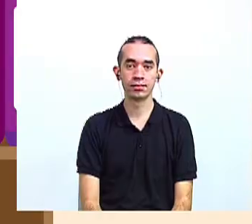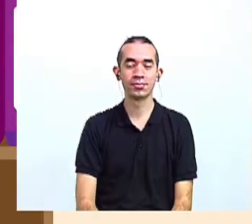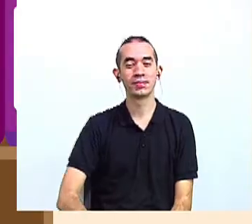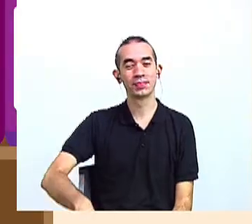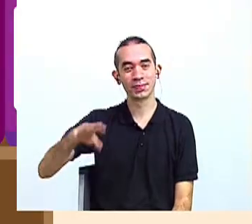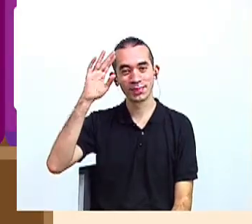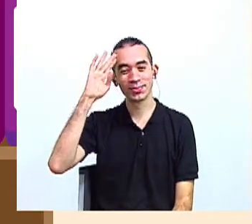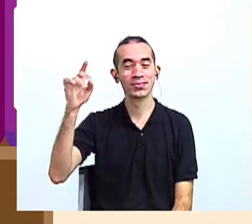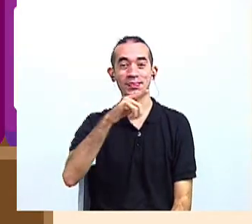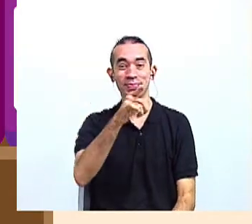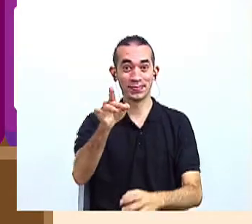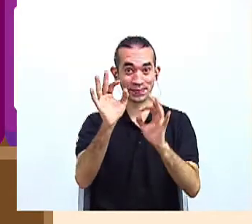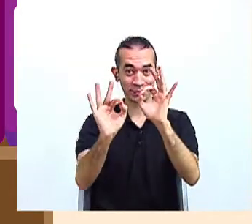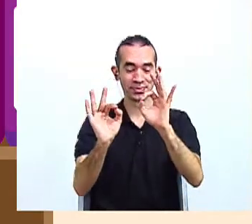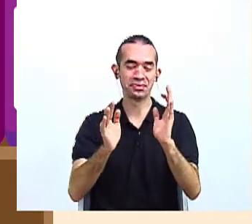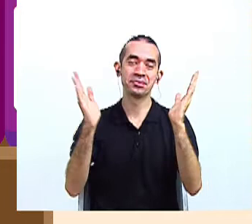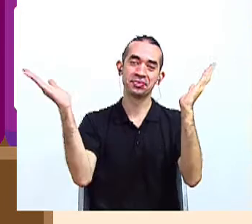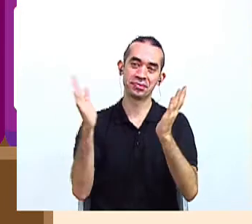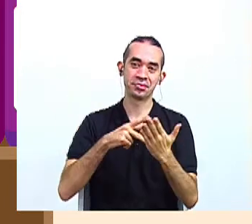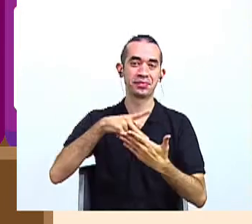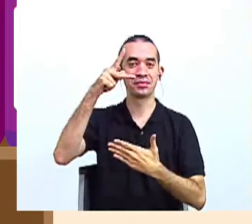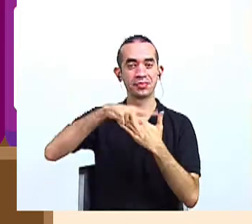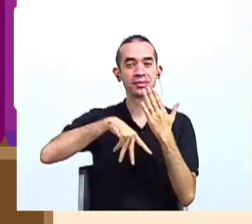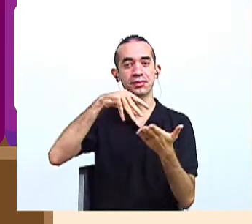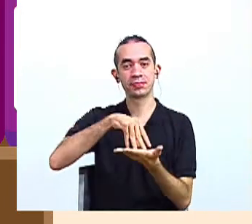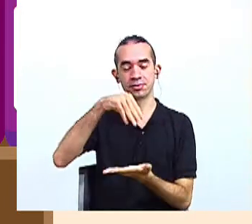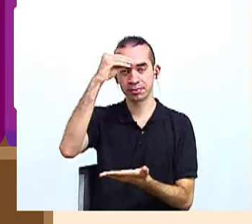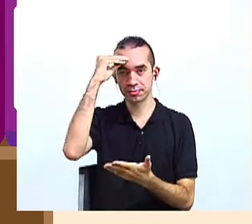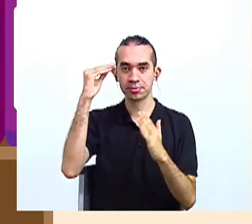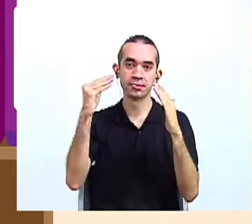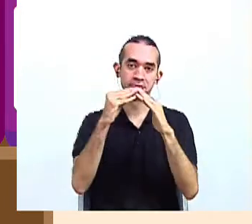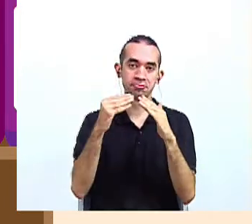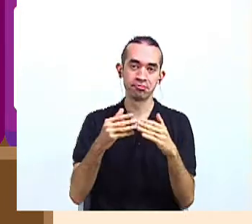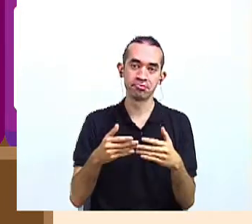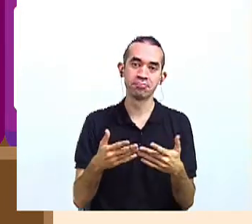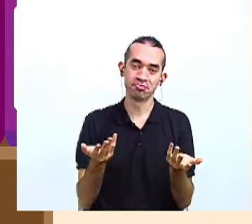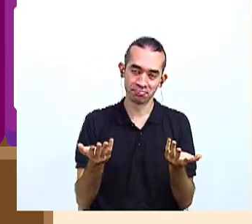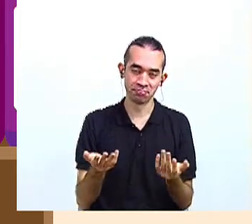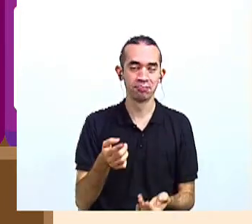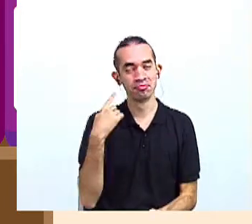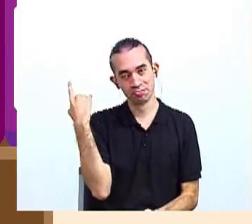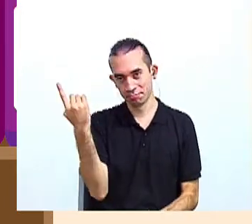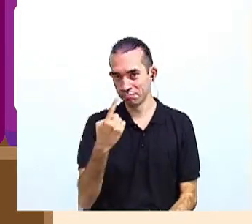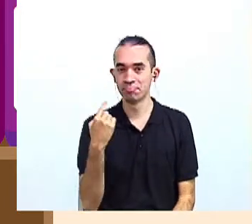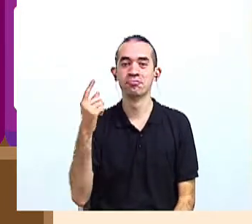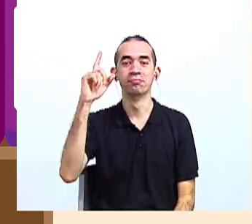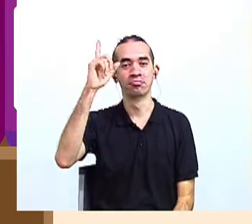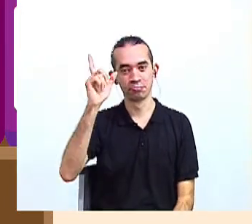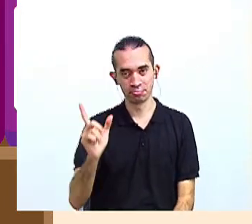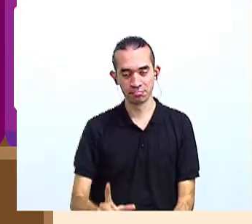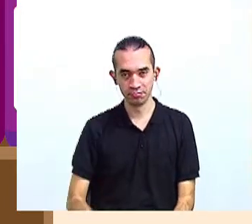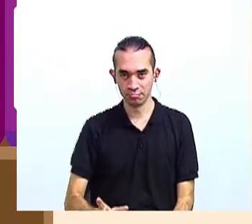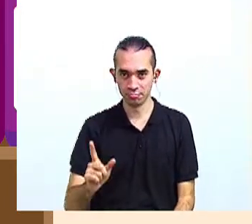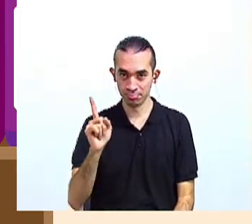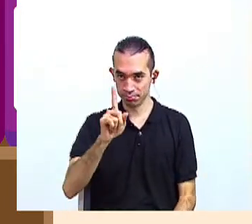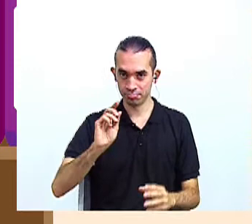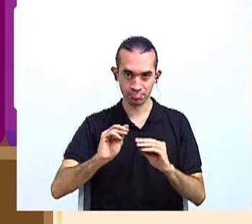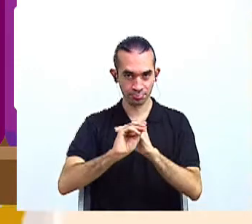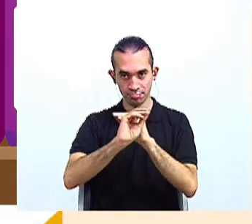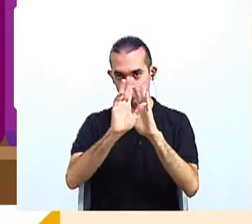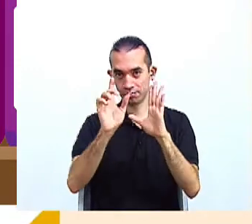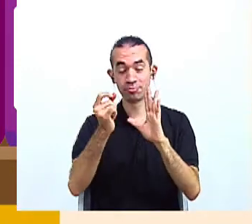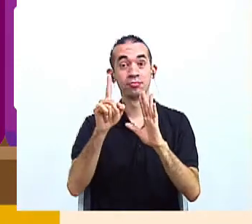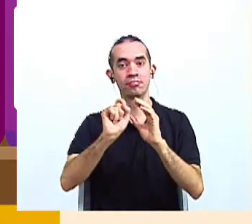Hola, ¿qué tal? Bienvenidos al programa Aprende en Casa. Sí, con ustedes, como siempre, todos los lunes a partir de las 11 de la mañana,